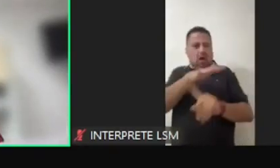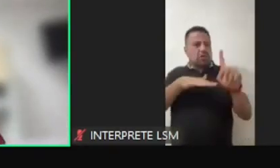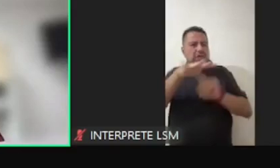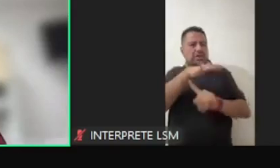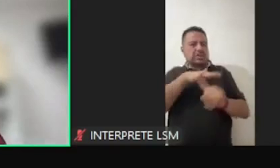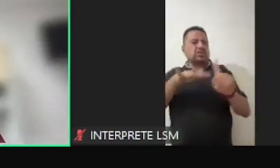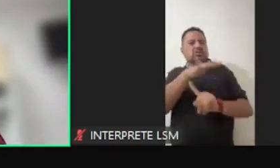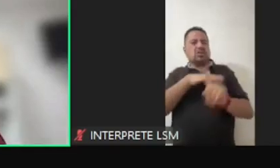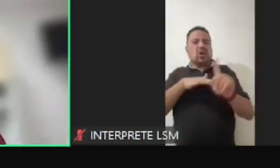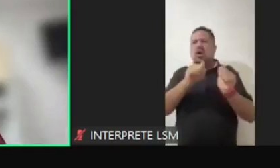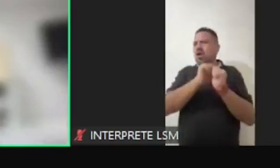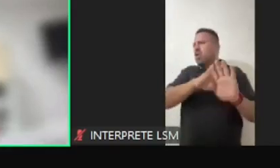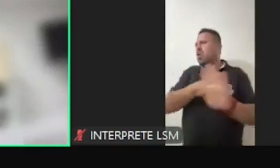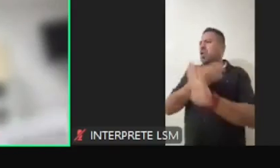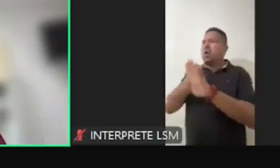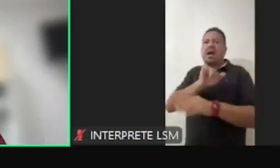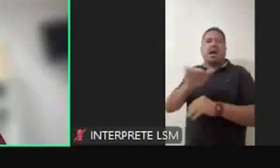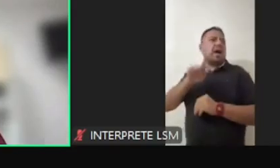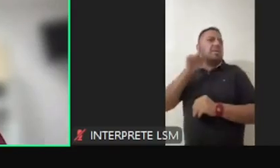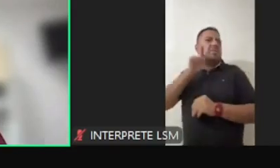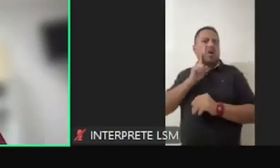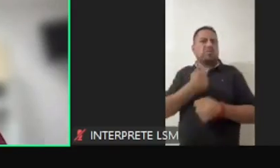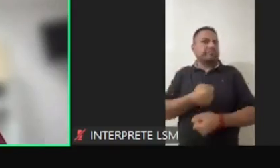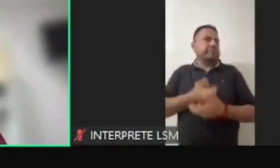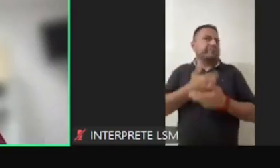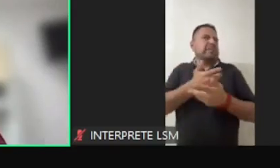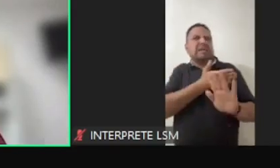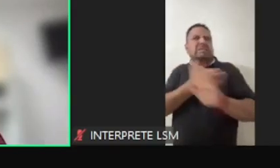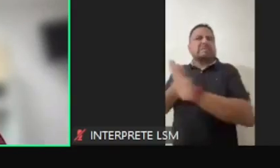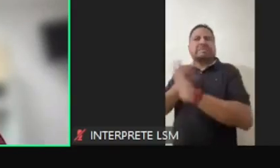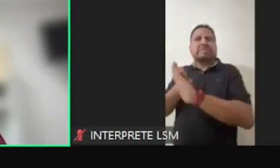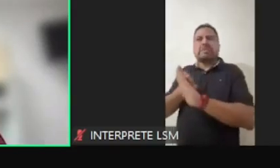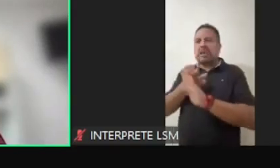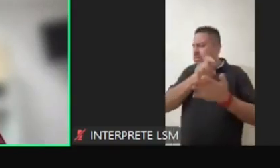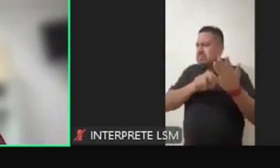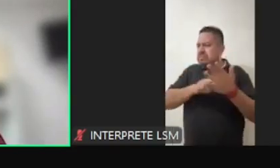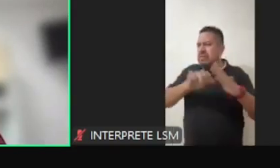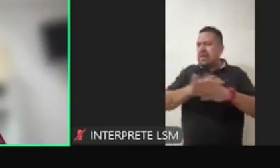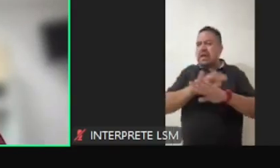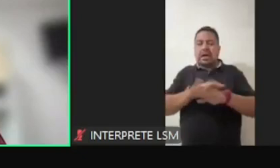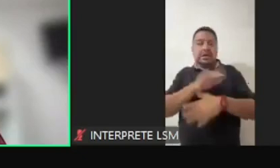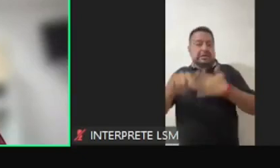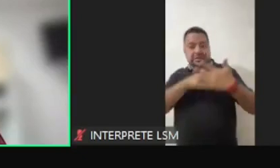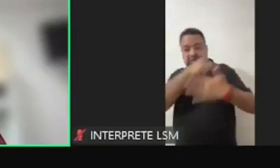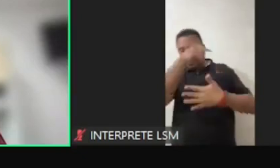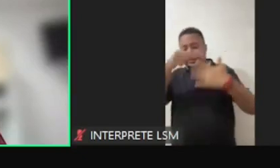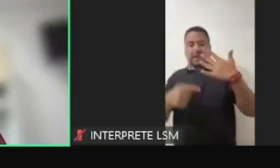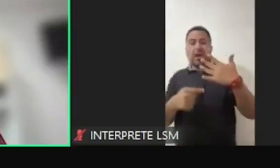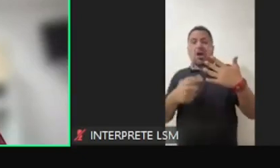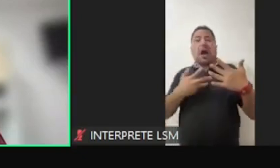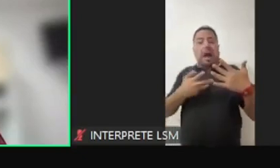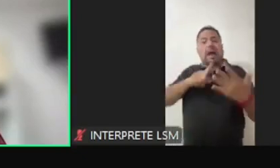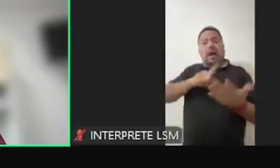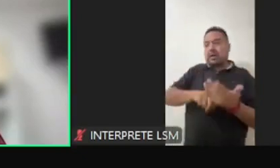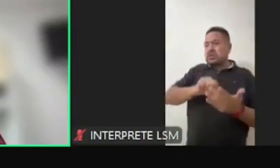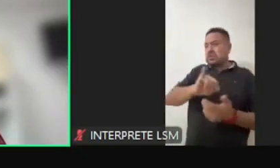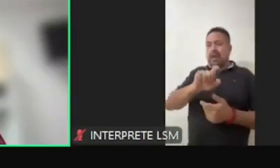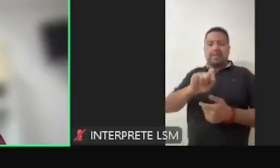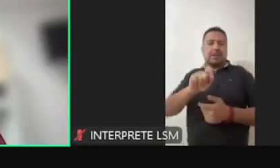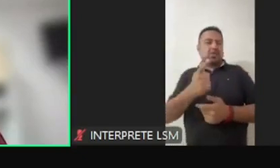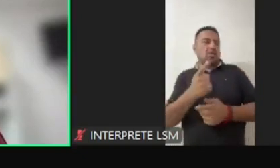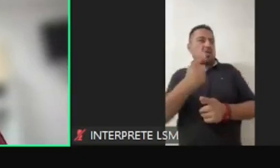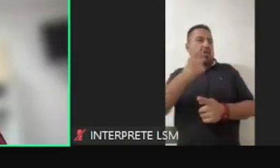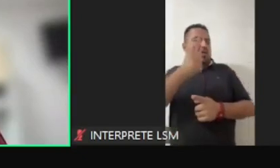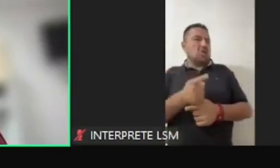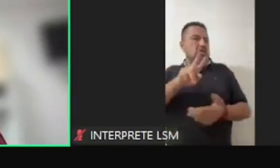perspectiva de género que se realiza las expresiones se actualizan los cinco elementos que integra el test de la jurisprudencia 21 diagonal